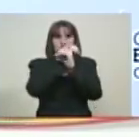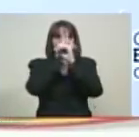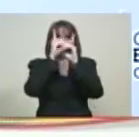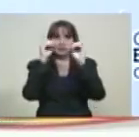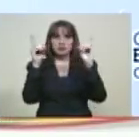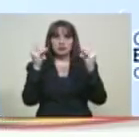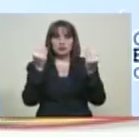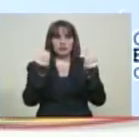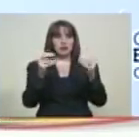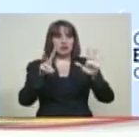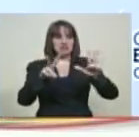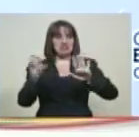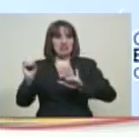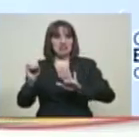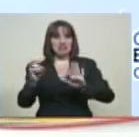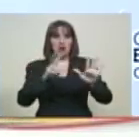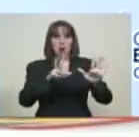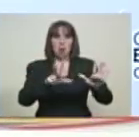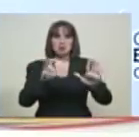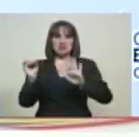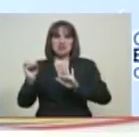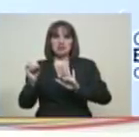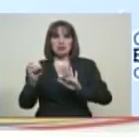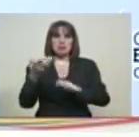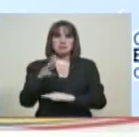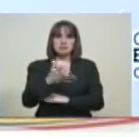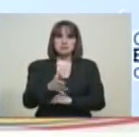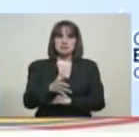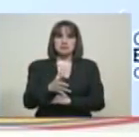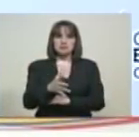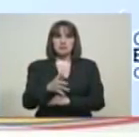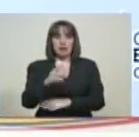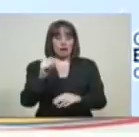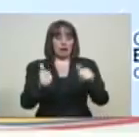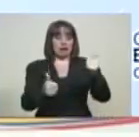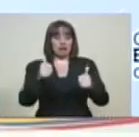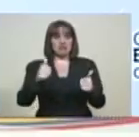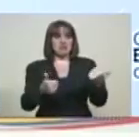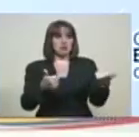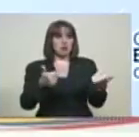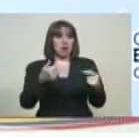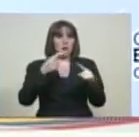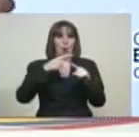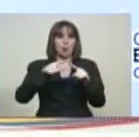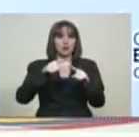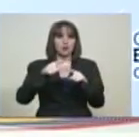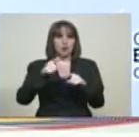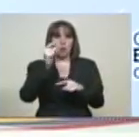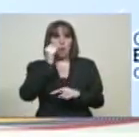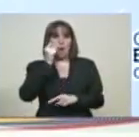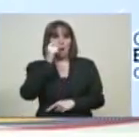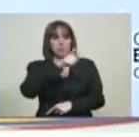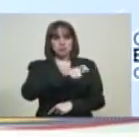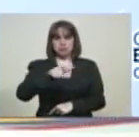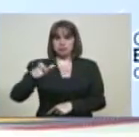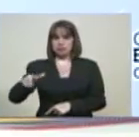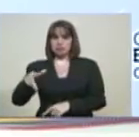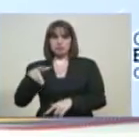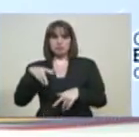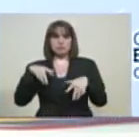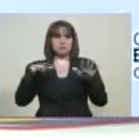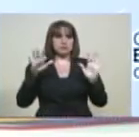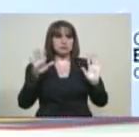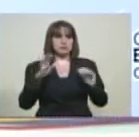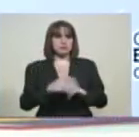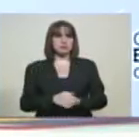de los 70 y los 80 por ahí lanzaron la candidatura del maestro brito figueroa de paga la garra para